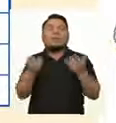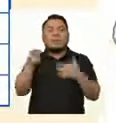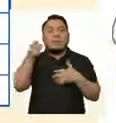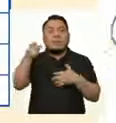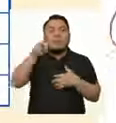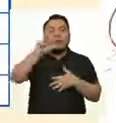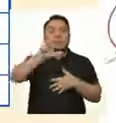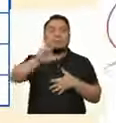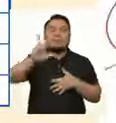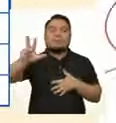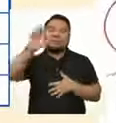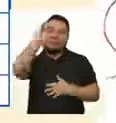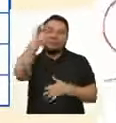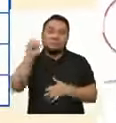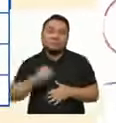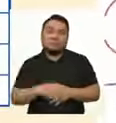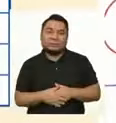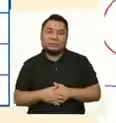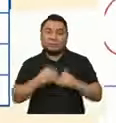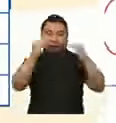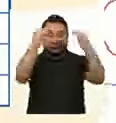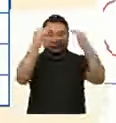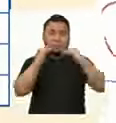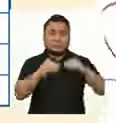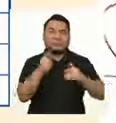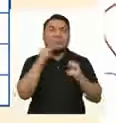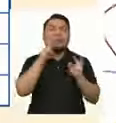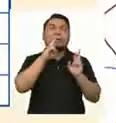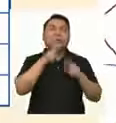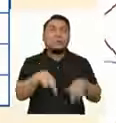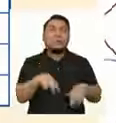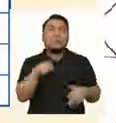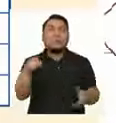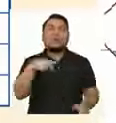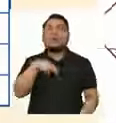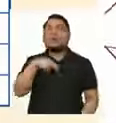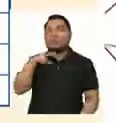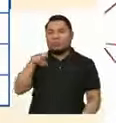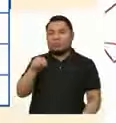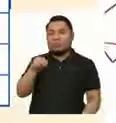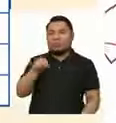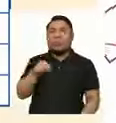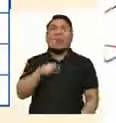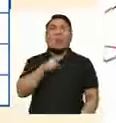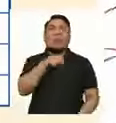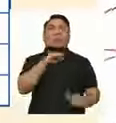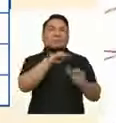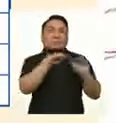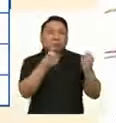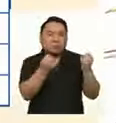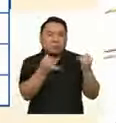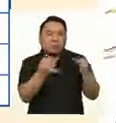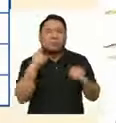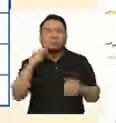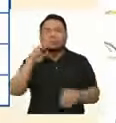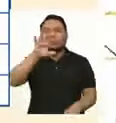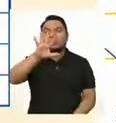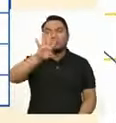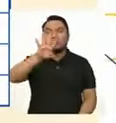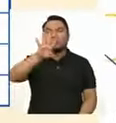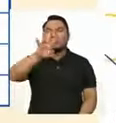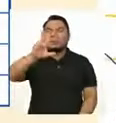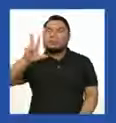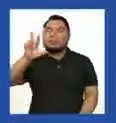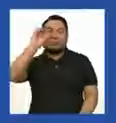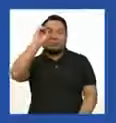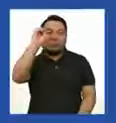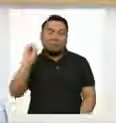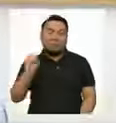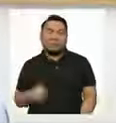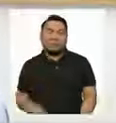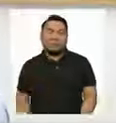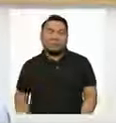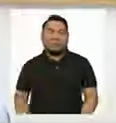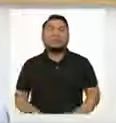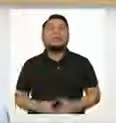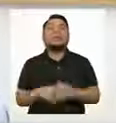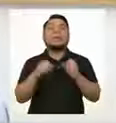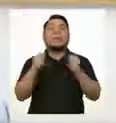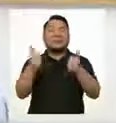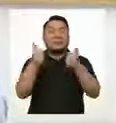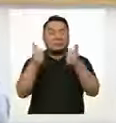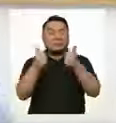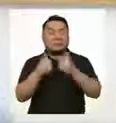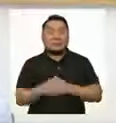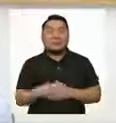el 33%. Para la categoría no, tenemos el 43%. Muy